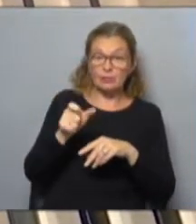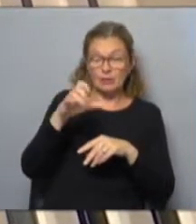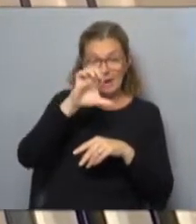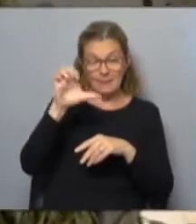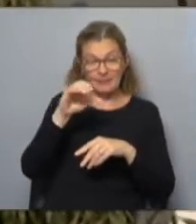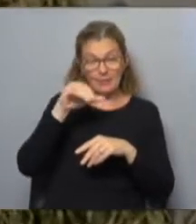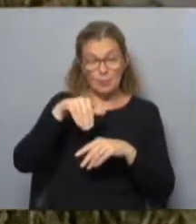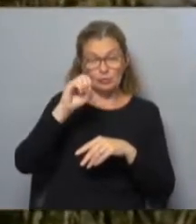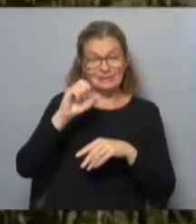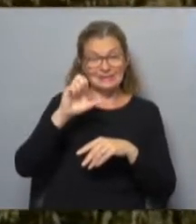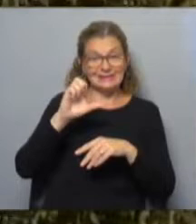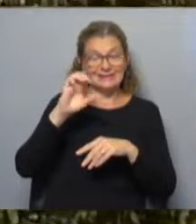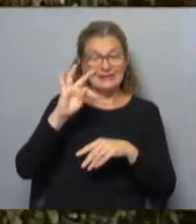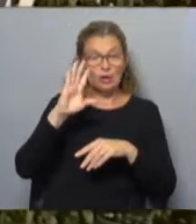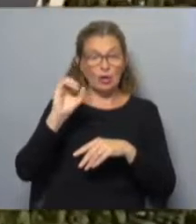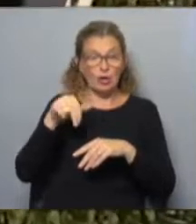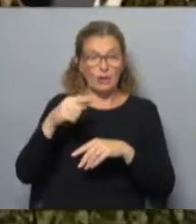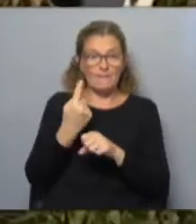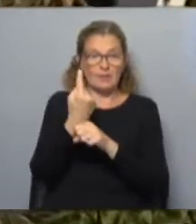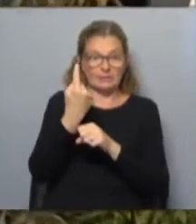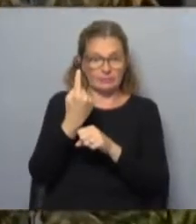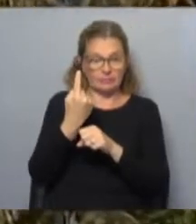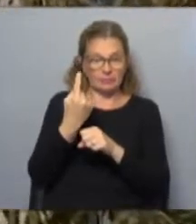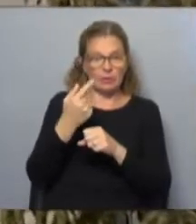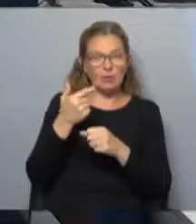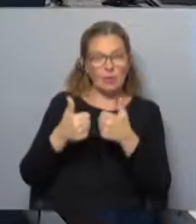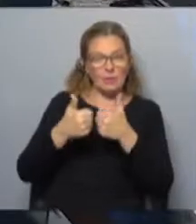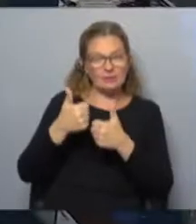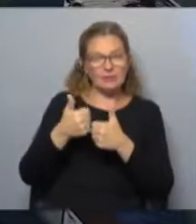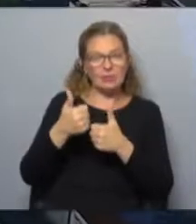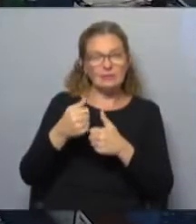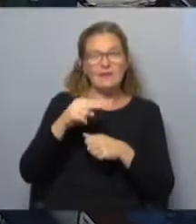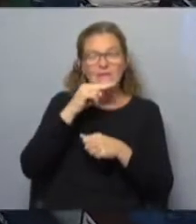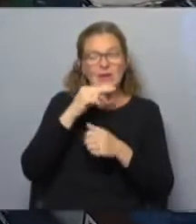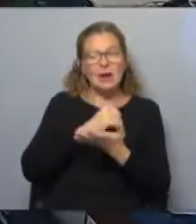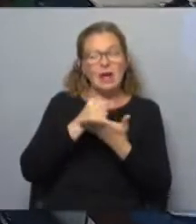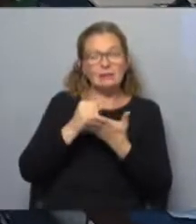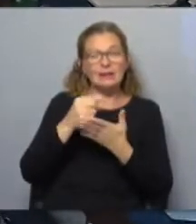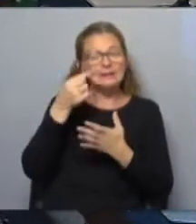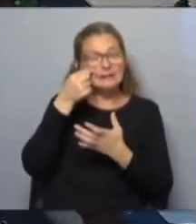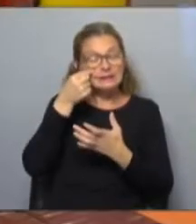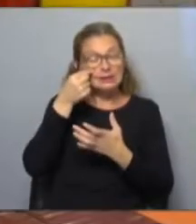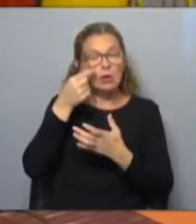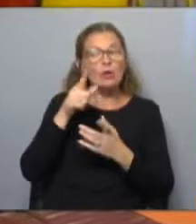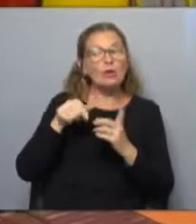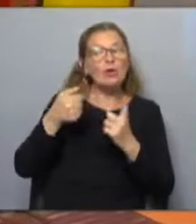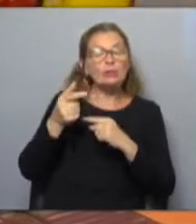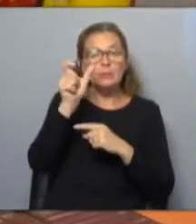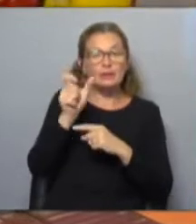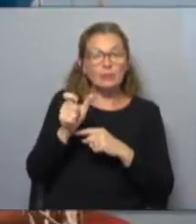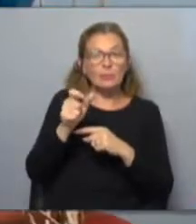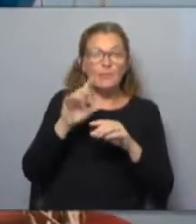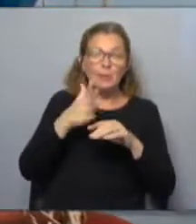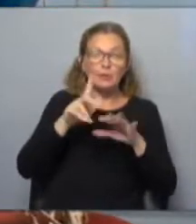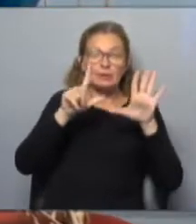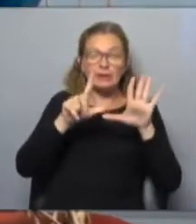empresa Montecón, principal competidora de Catunasi. Hasta el viernes hay citaciones dispuestas a testigos y a consultantes, alrededor de